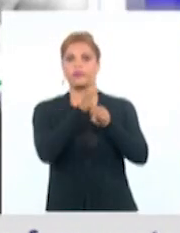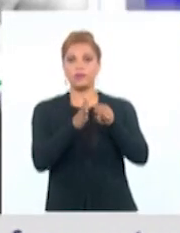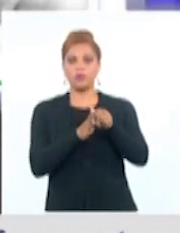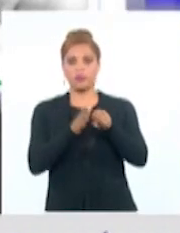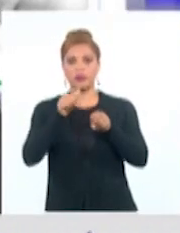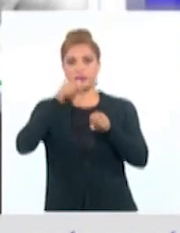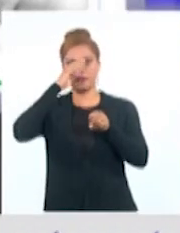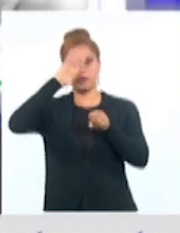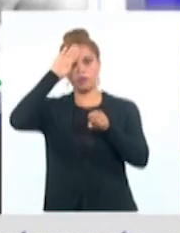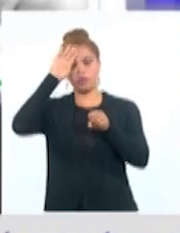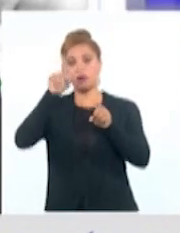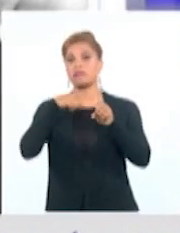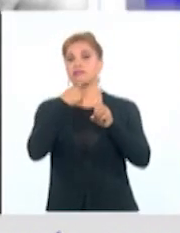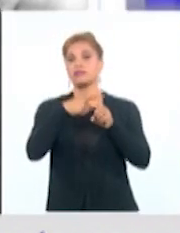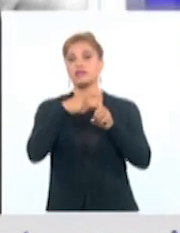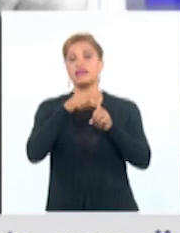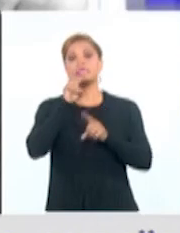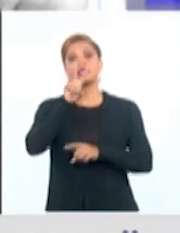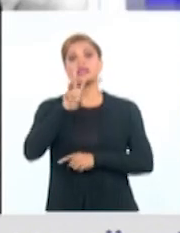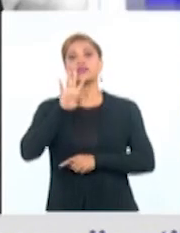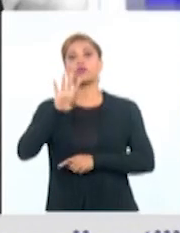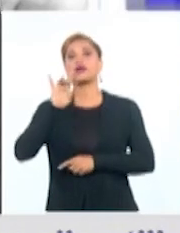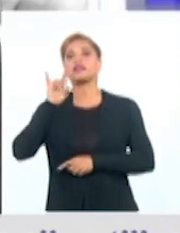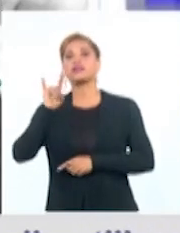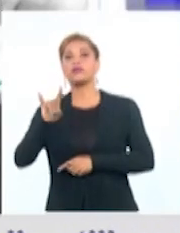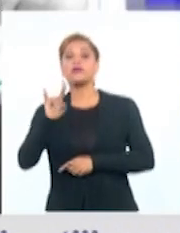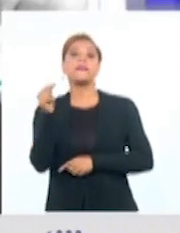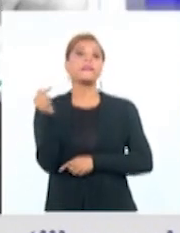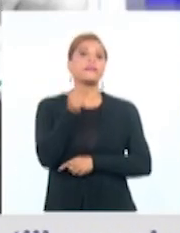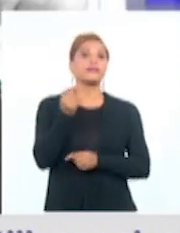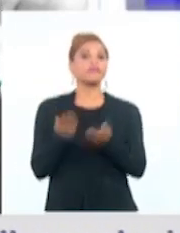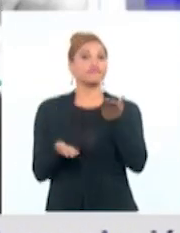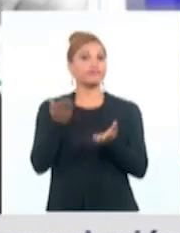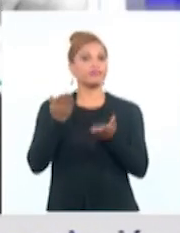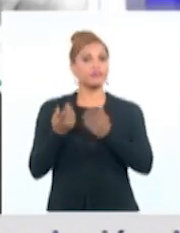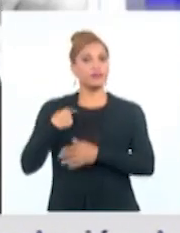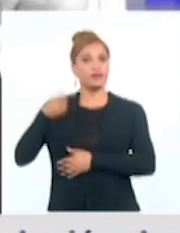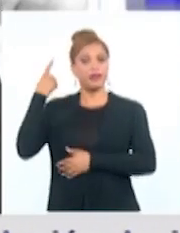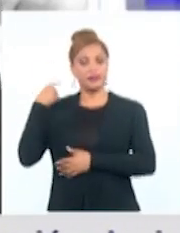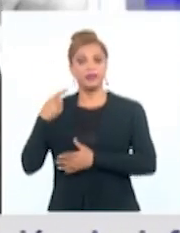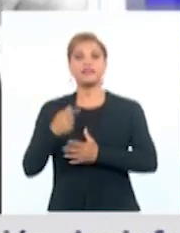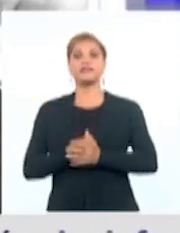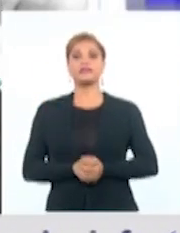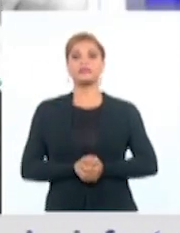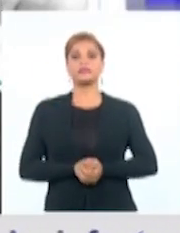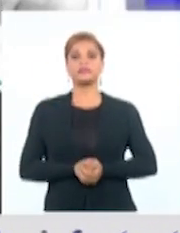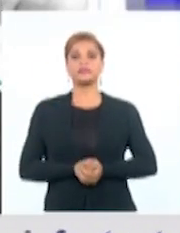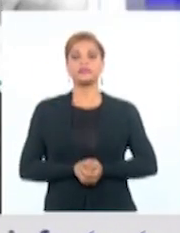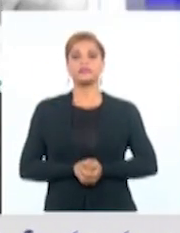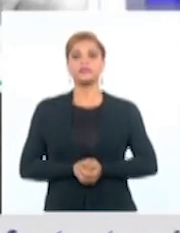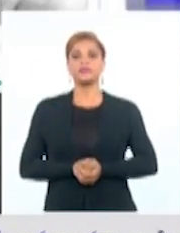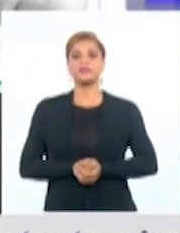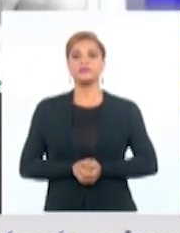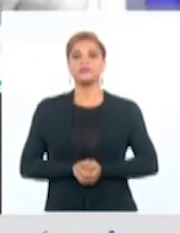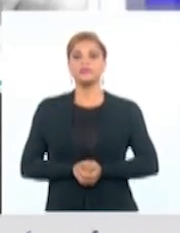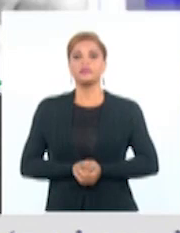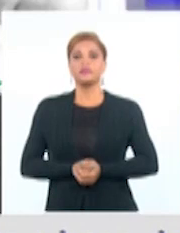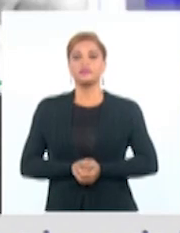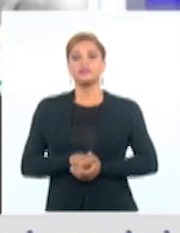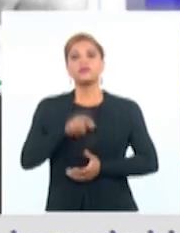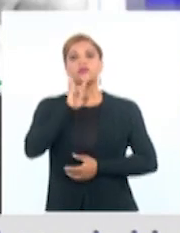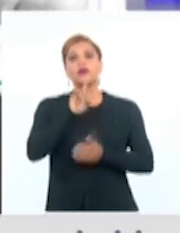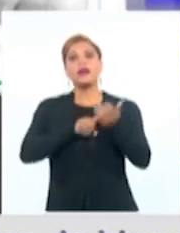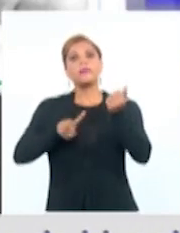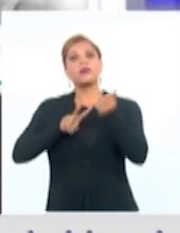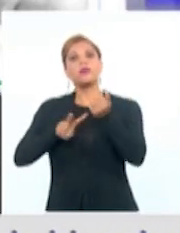a la COVID-19, 349 casos menos que los que se daban a conocer en el día de ayer. 9 provincias no